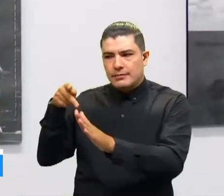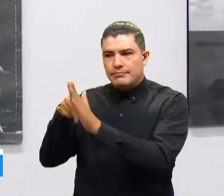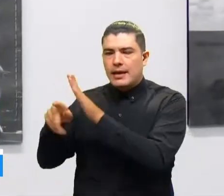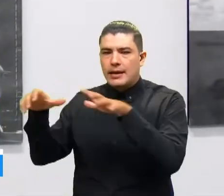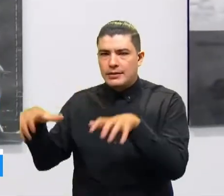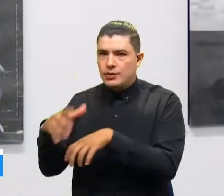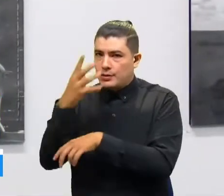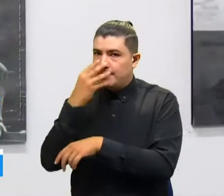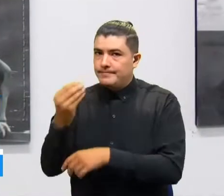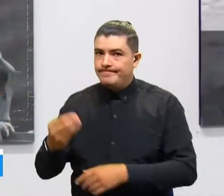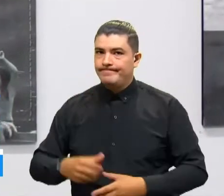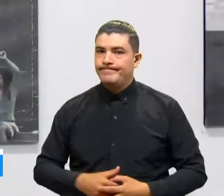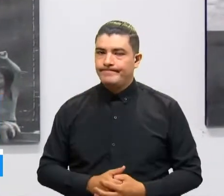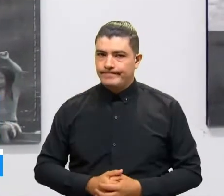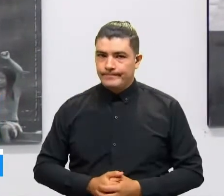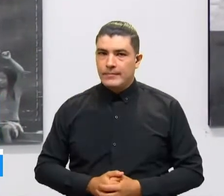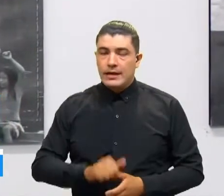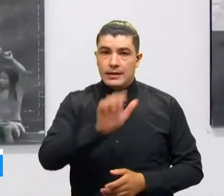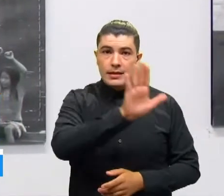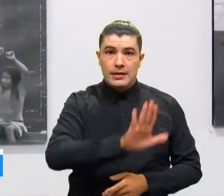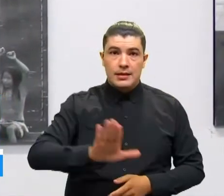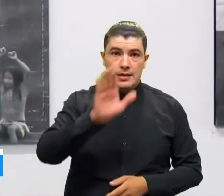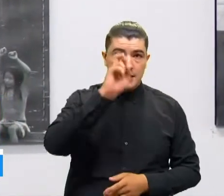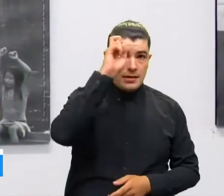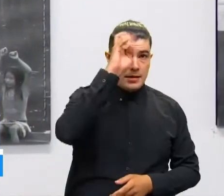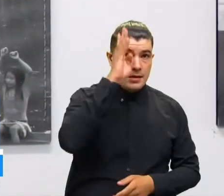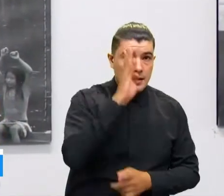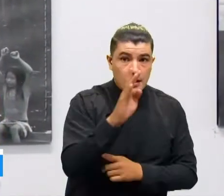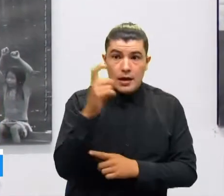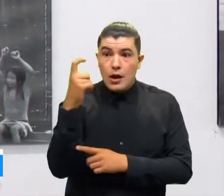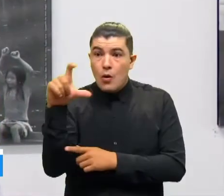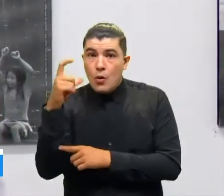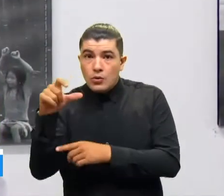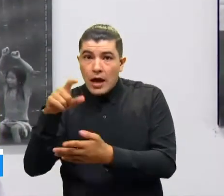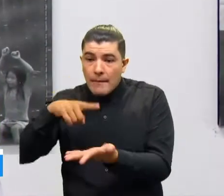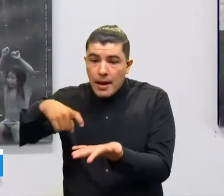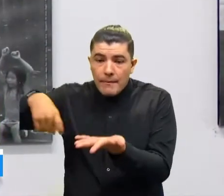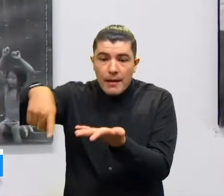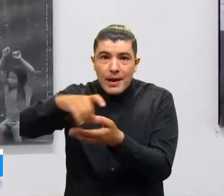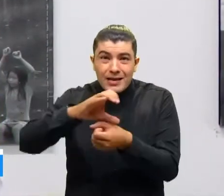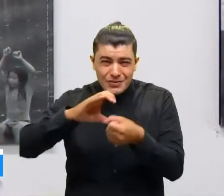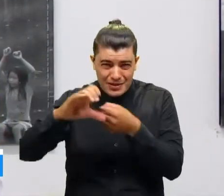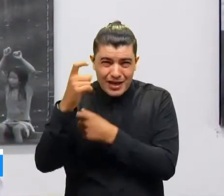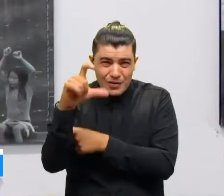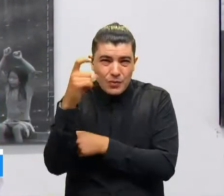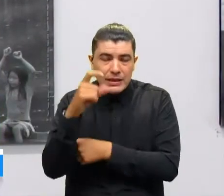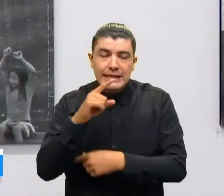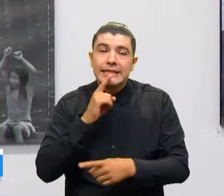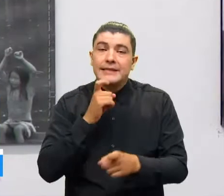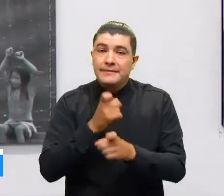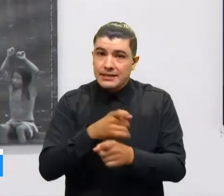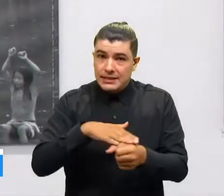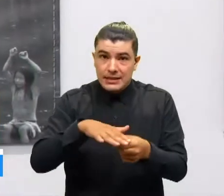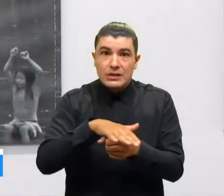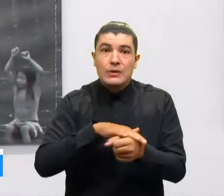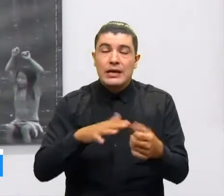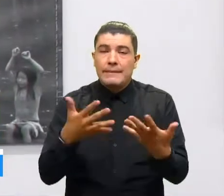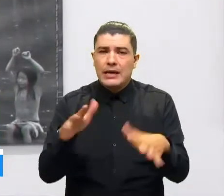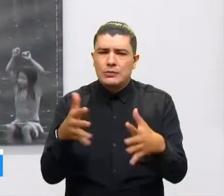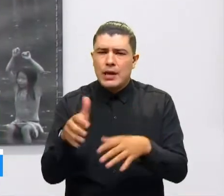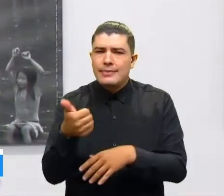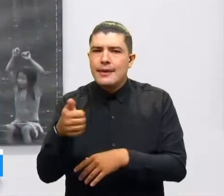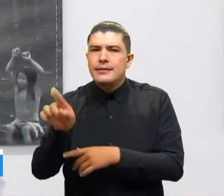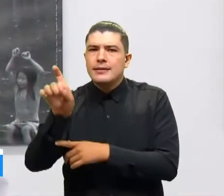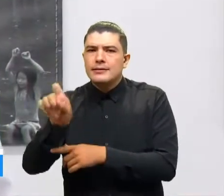de Santander y Cúcuta y su área metropolitana tiene una situación difícil. Hay alrededor de unas 16